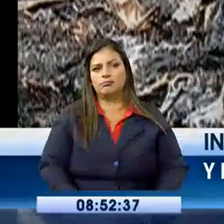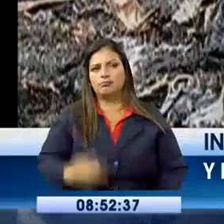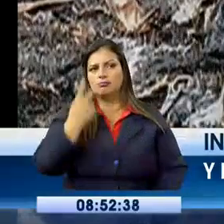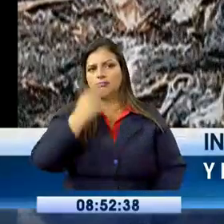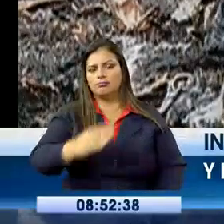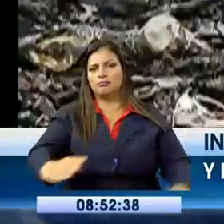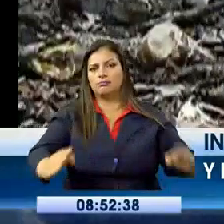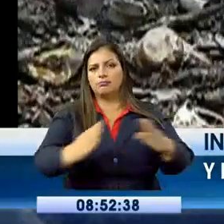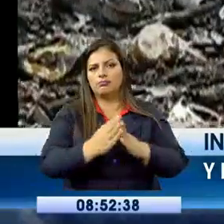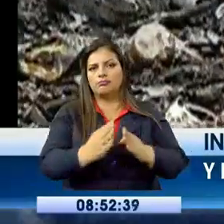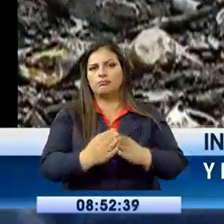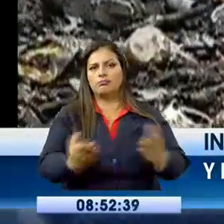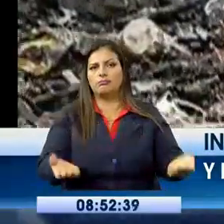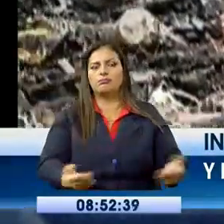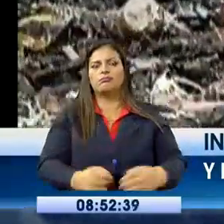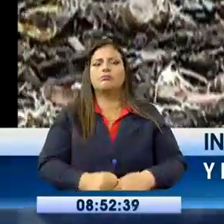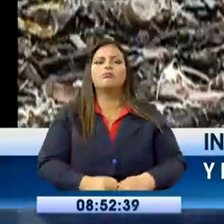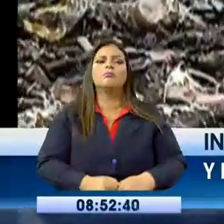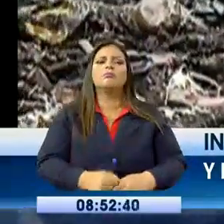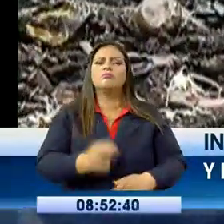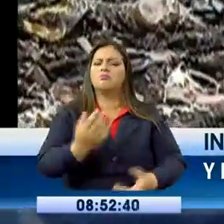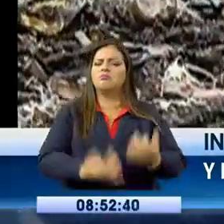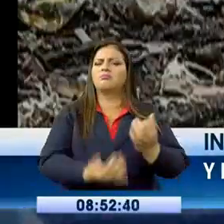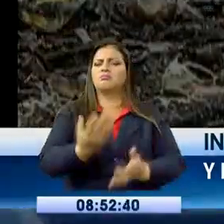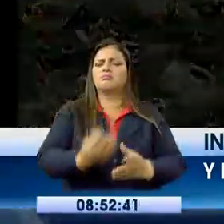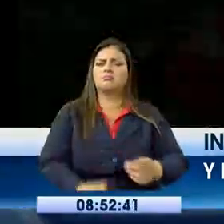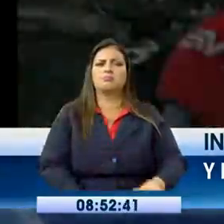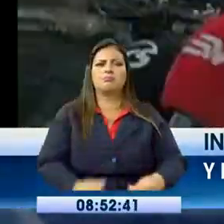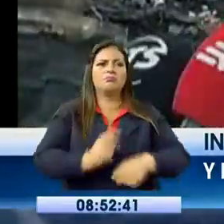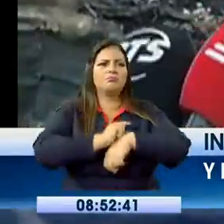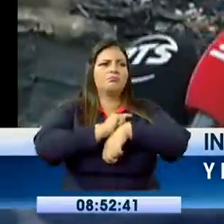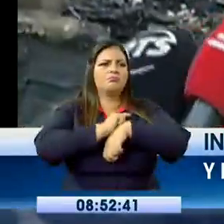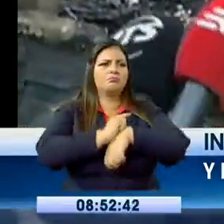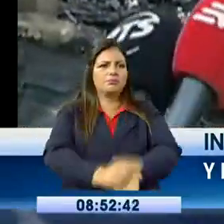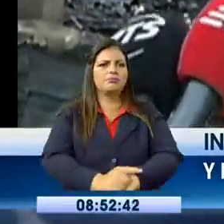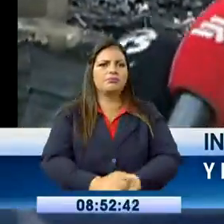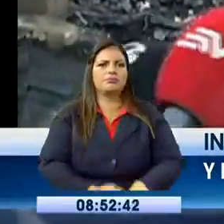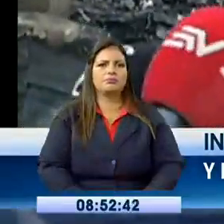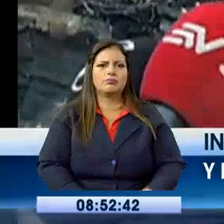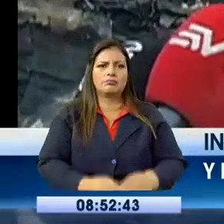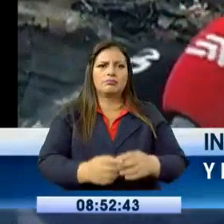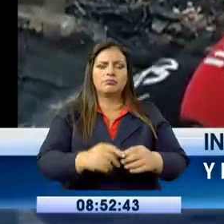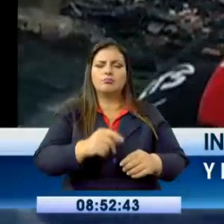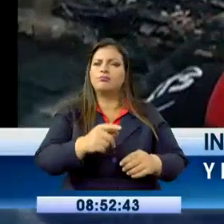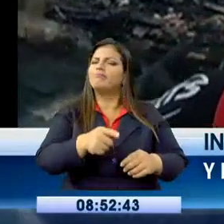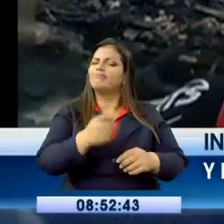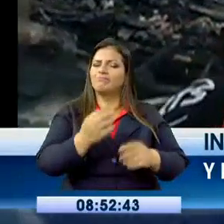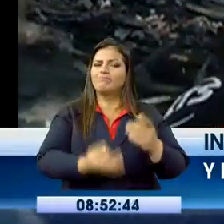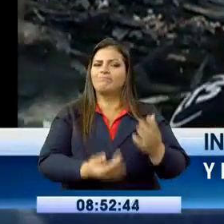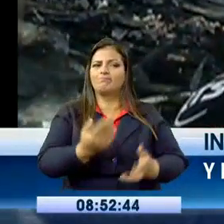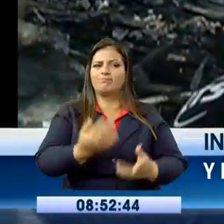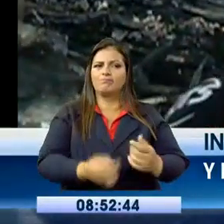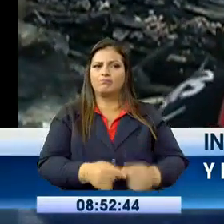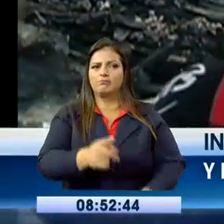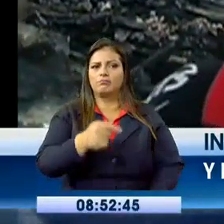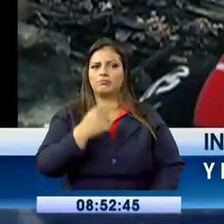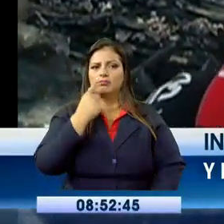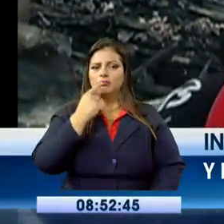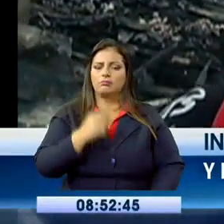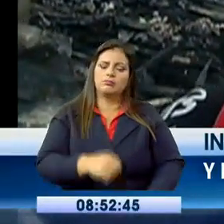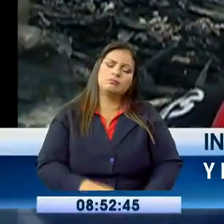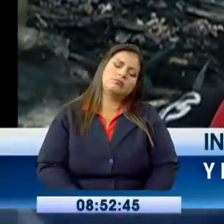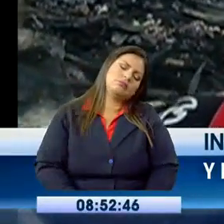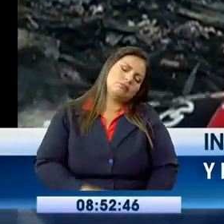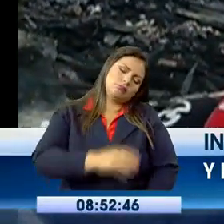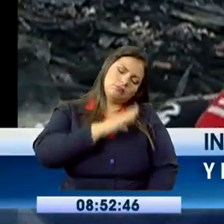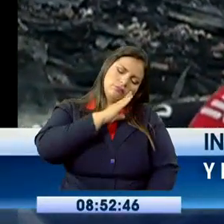madera, el fuego rápidamente la destruyó. Ha dormido directamente y claro, y como usted ve, se quemó todo